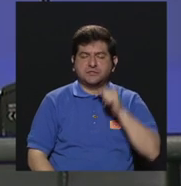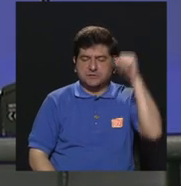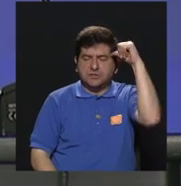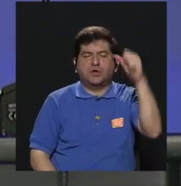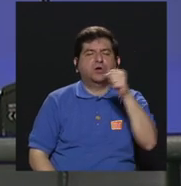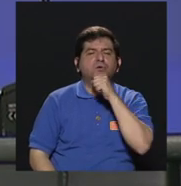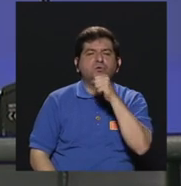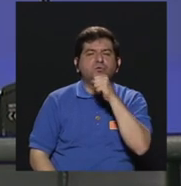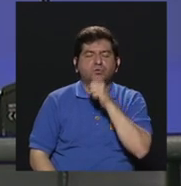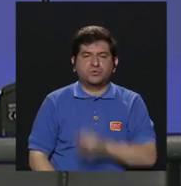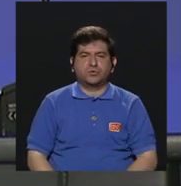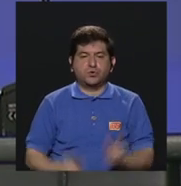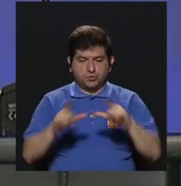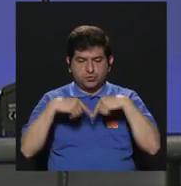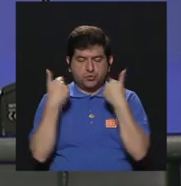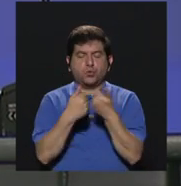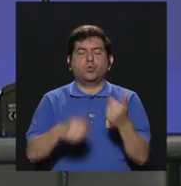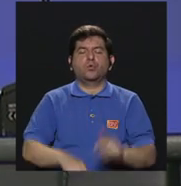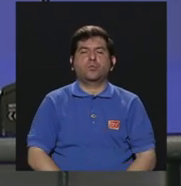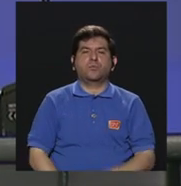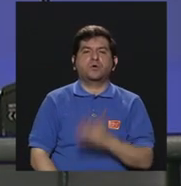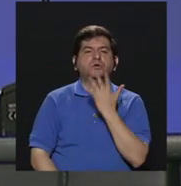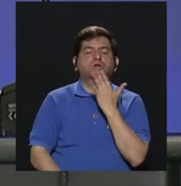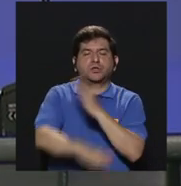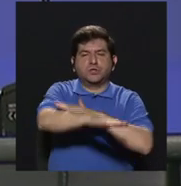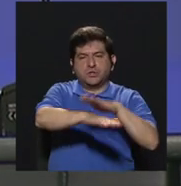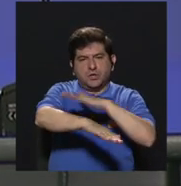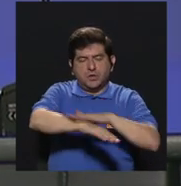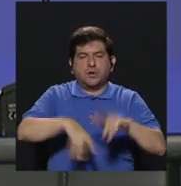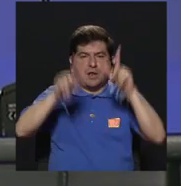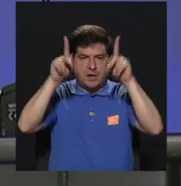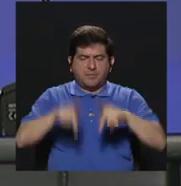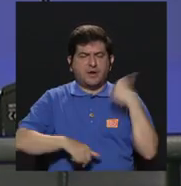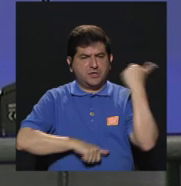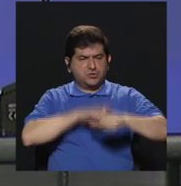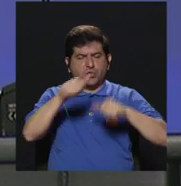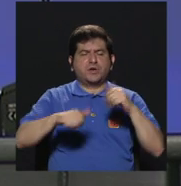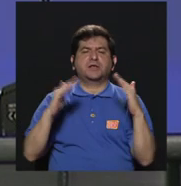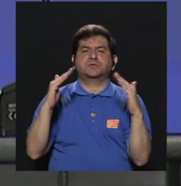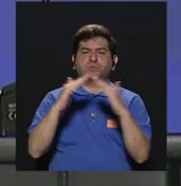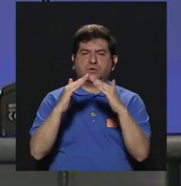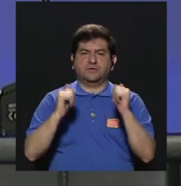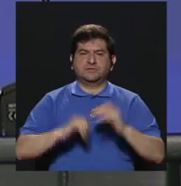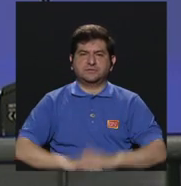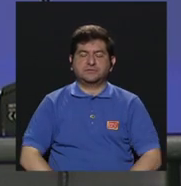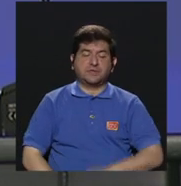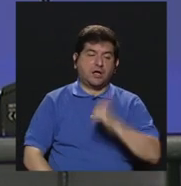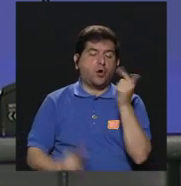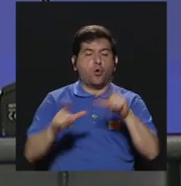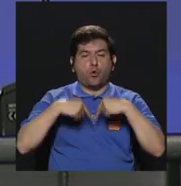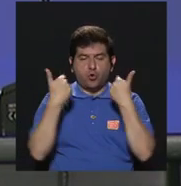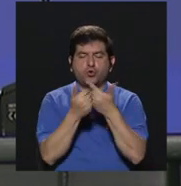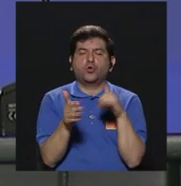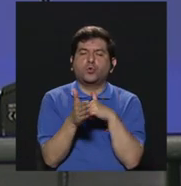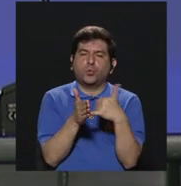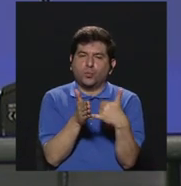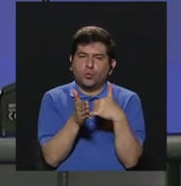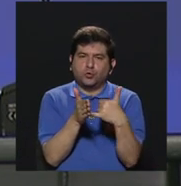ancianos, las de grupos étnicos, las de personas que luchan por su vivienda y otros grupos